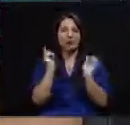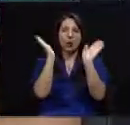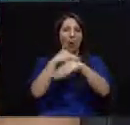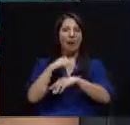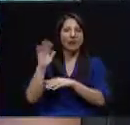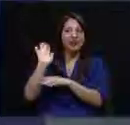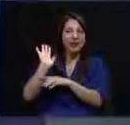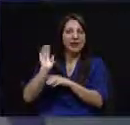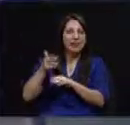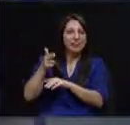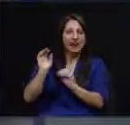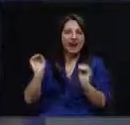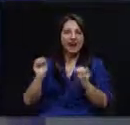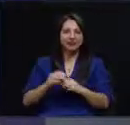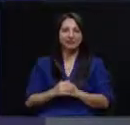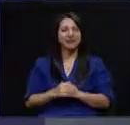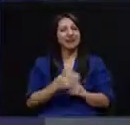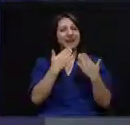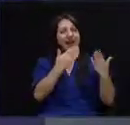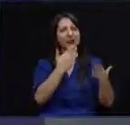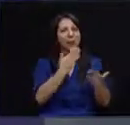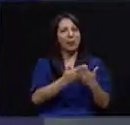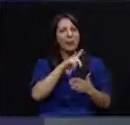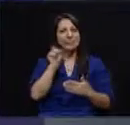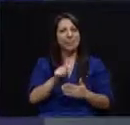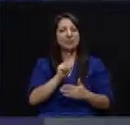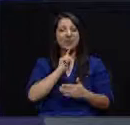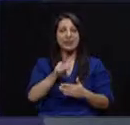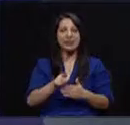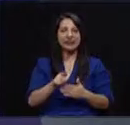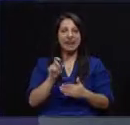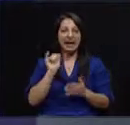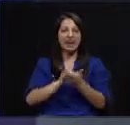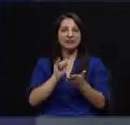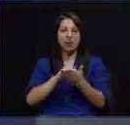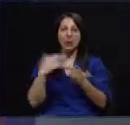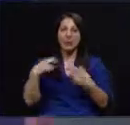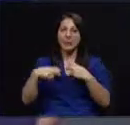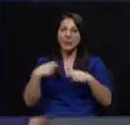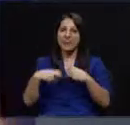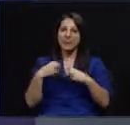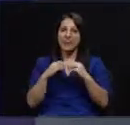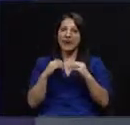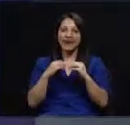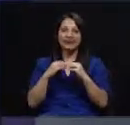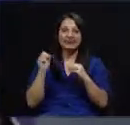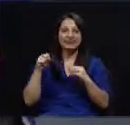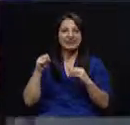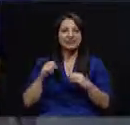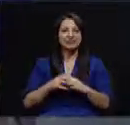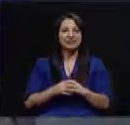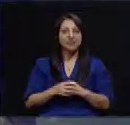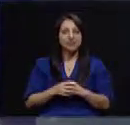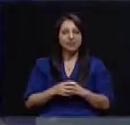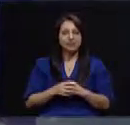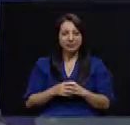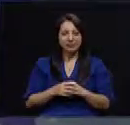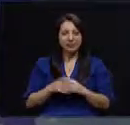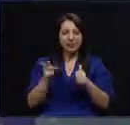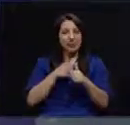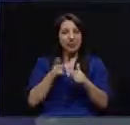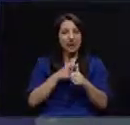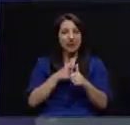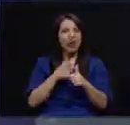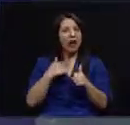sin imágenes? Claro, es una muy buena pregunta, y realmente ese fue, digamos, como la espina en el costado siempre de eso.